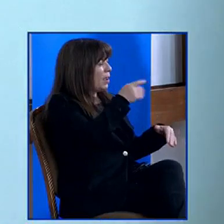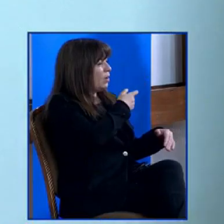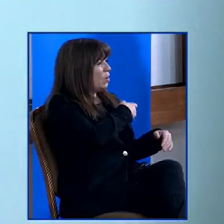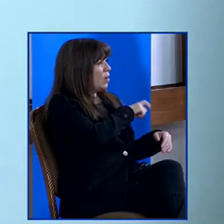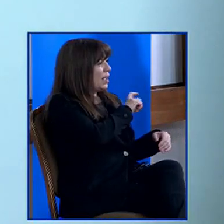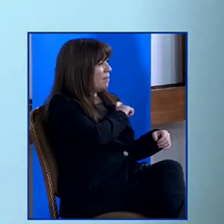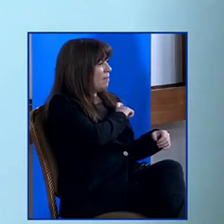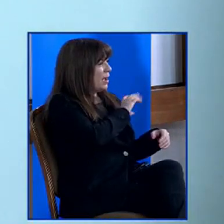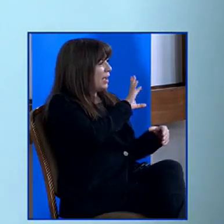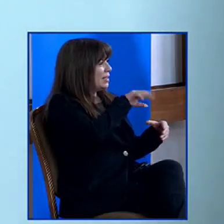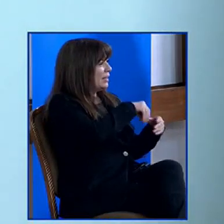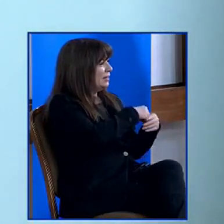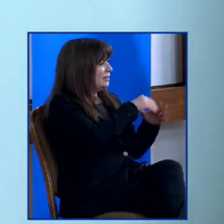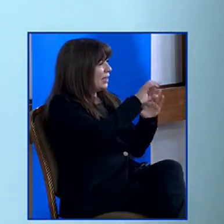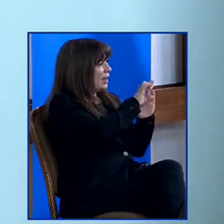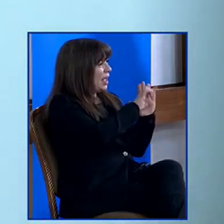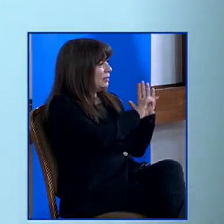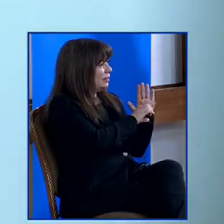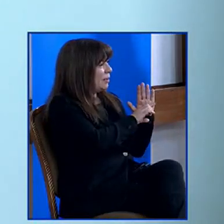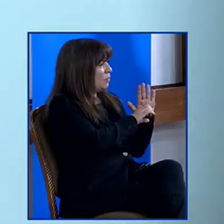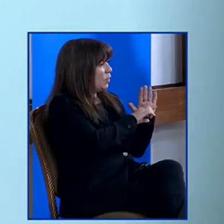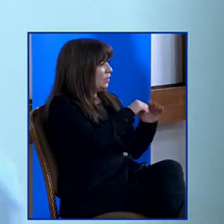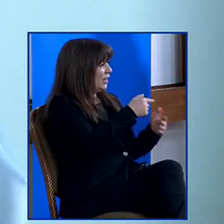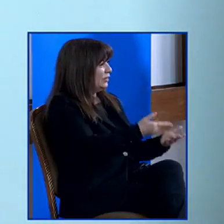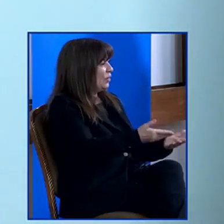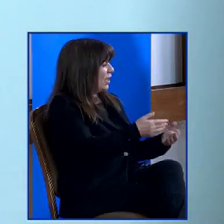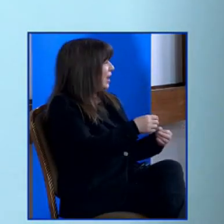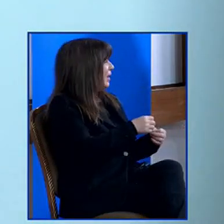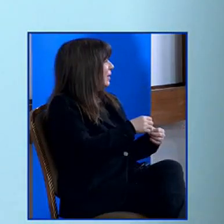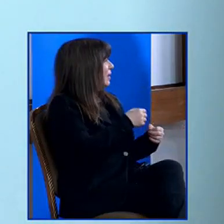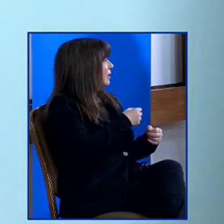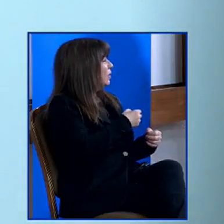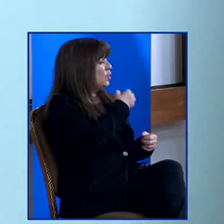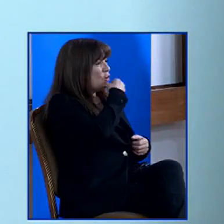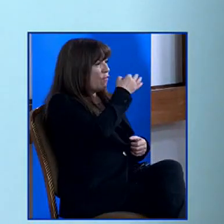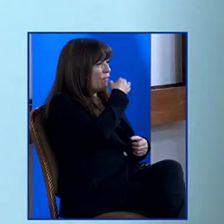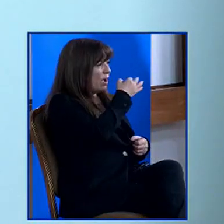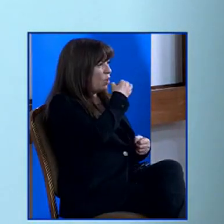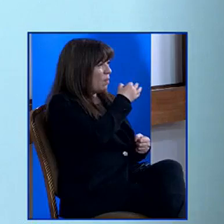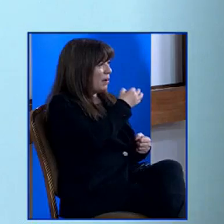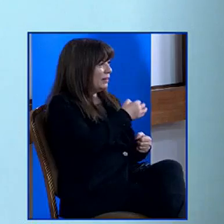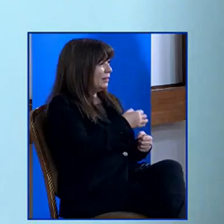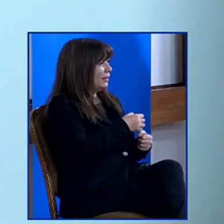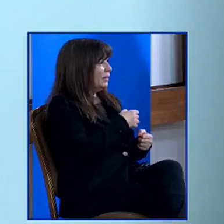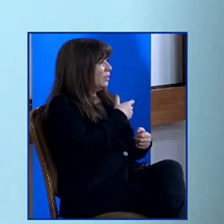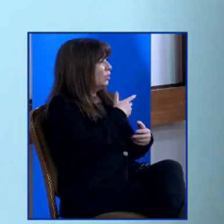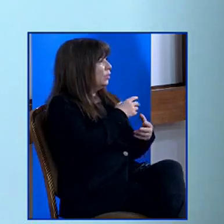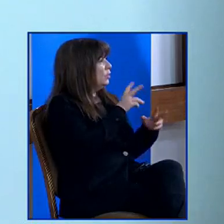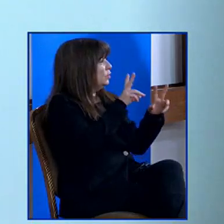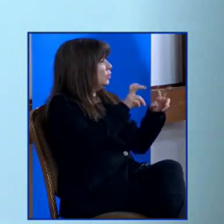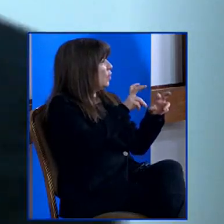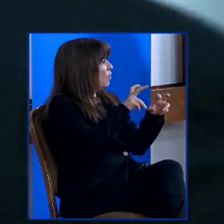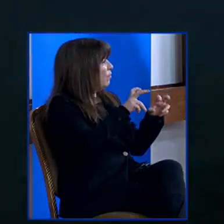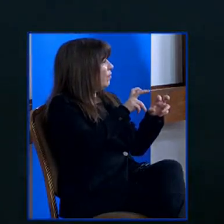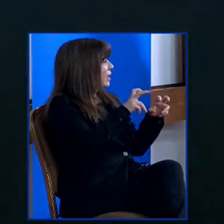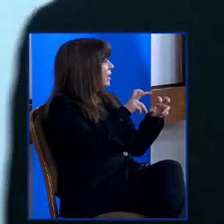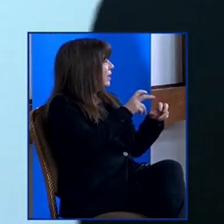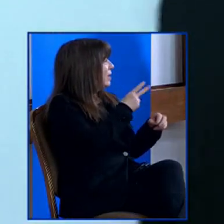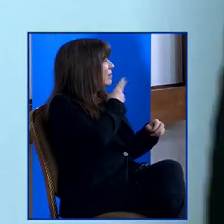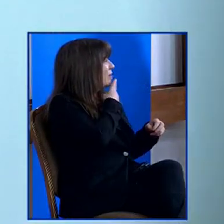Comité Científico del proyecto MSC, que nos va a compartir una presentación sobre la evidencia